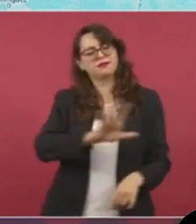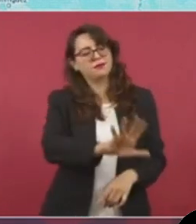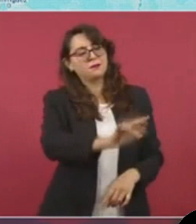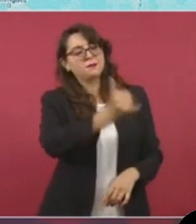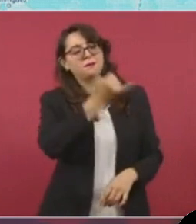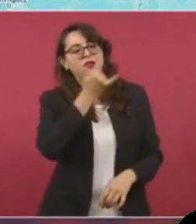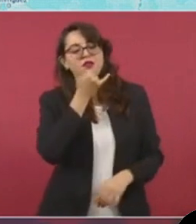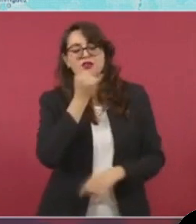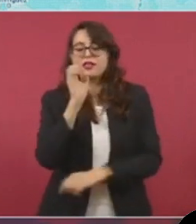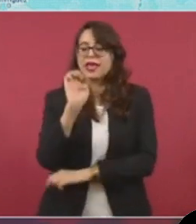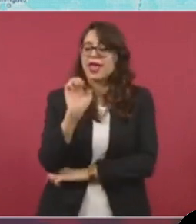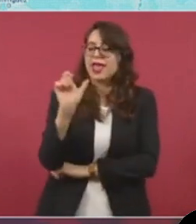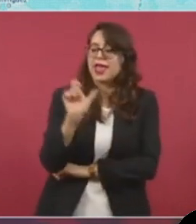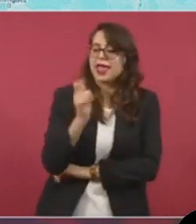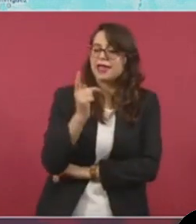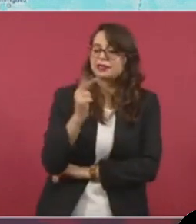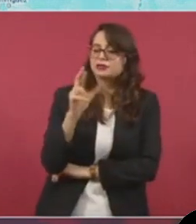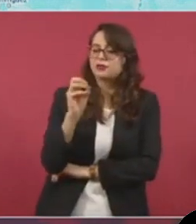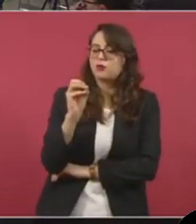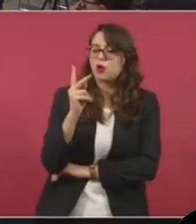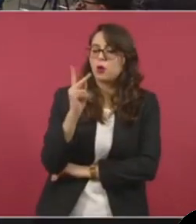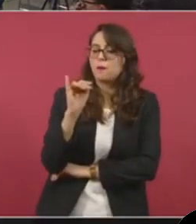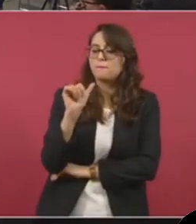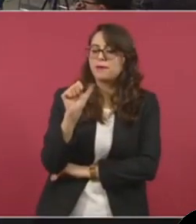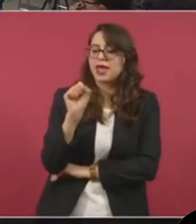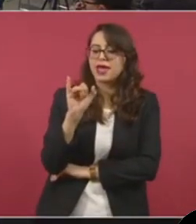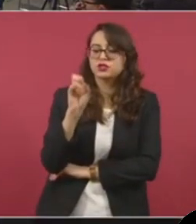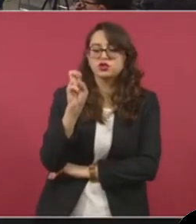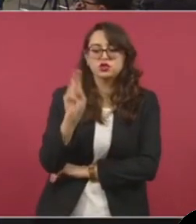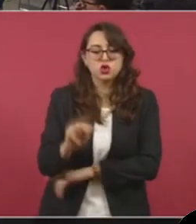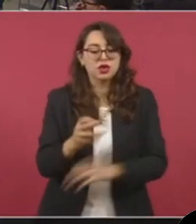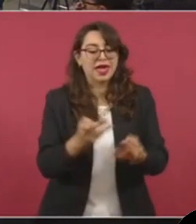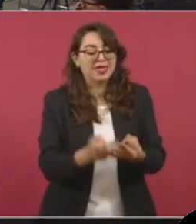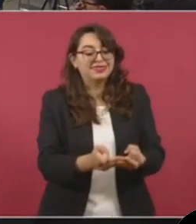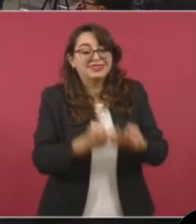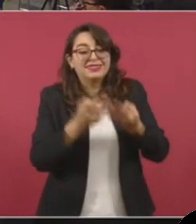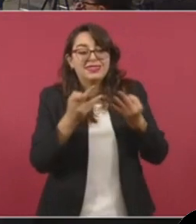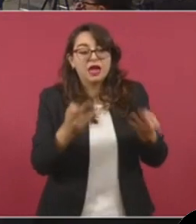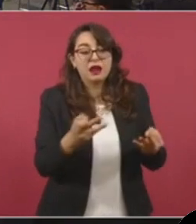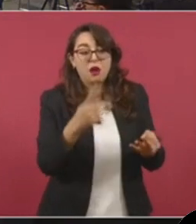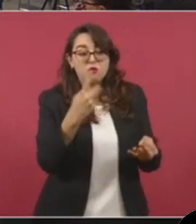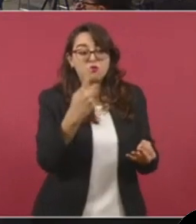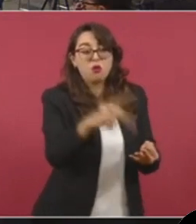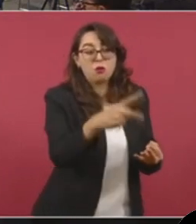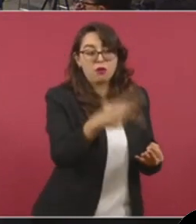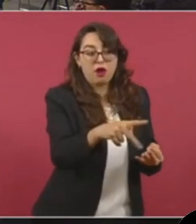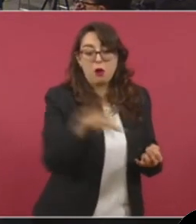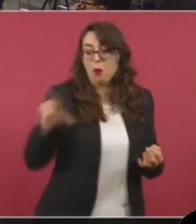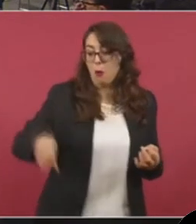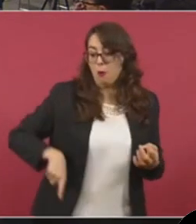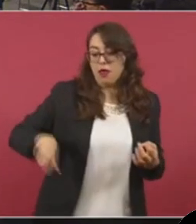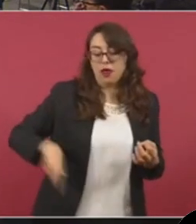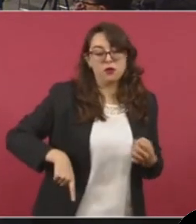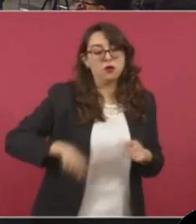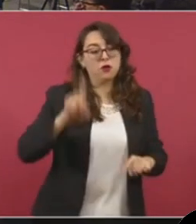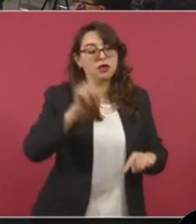es muy distinto el recuperar una concesión que es